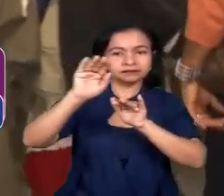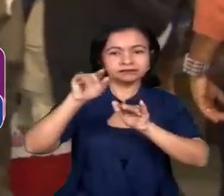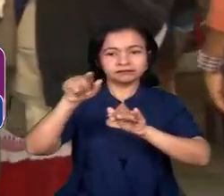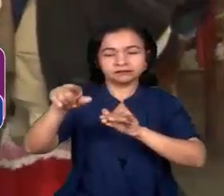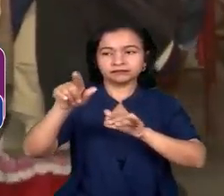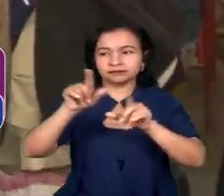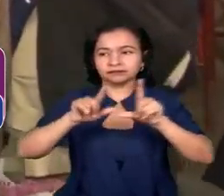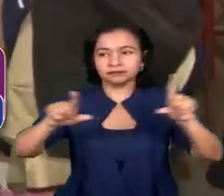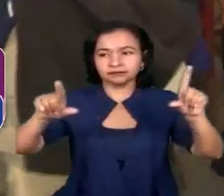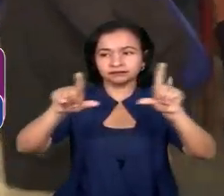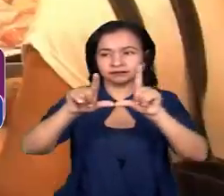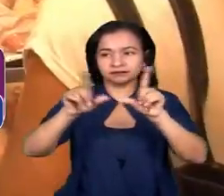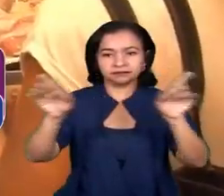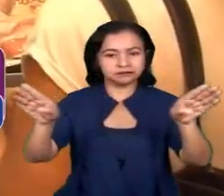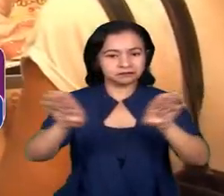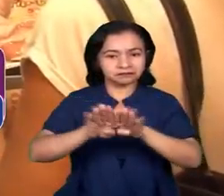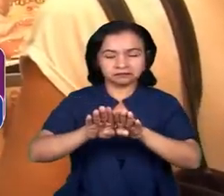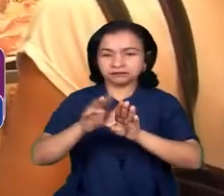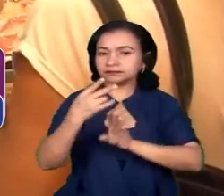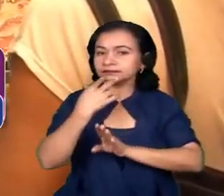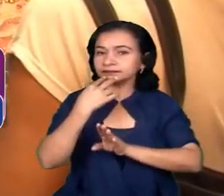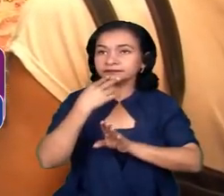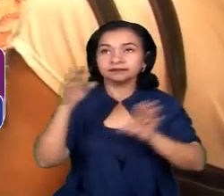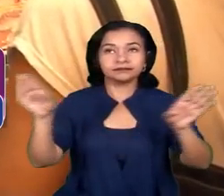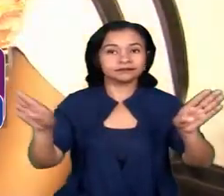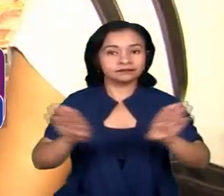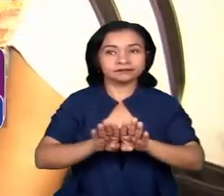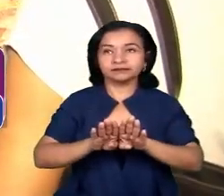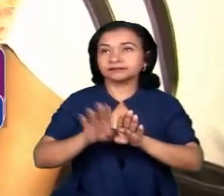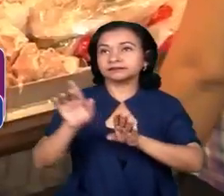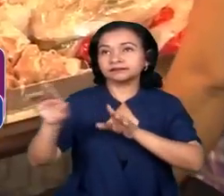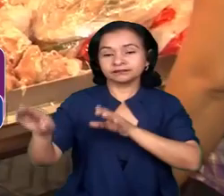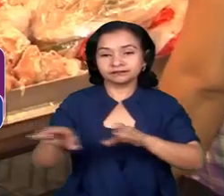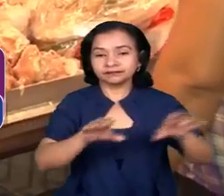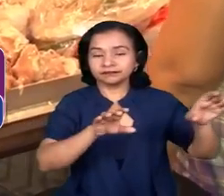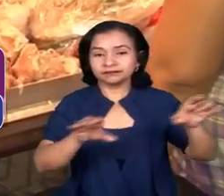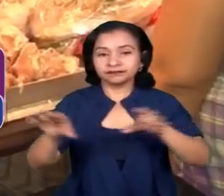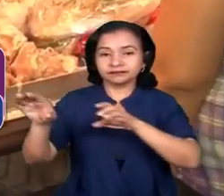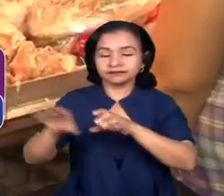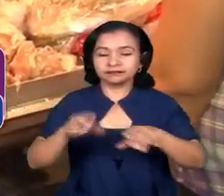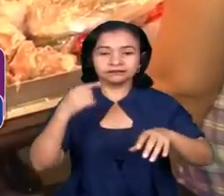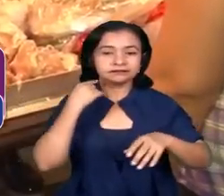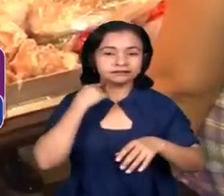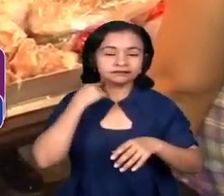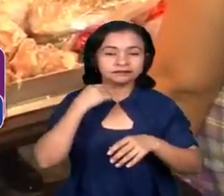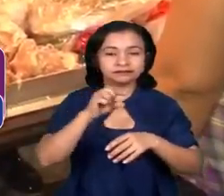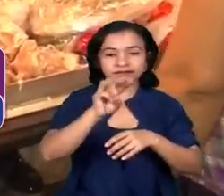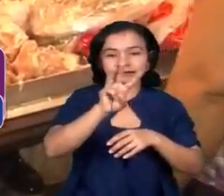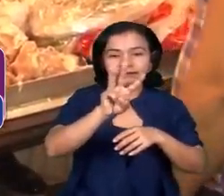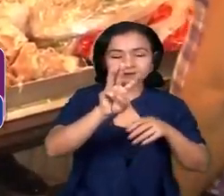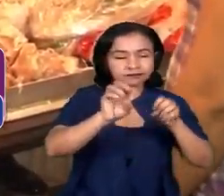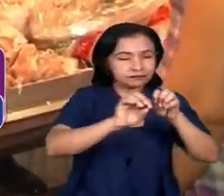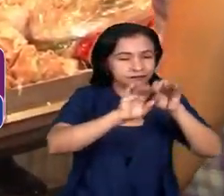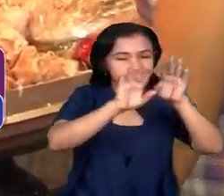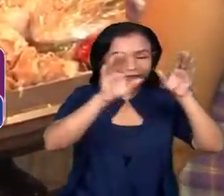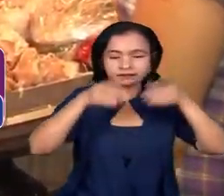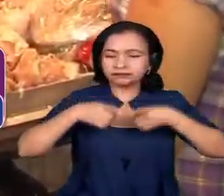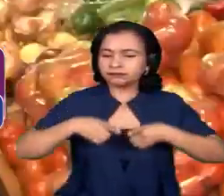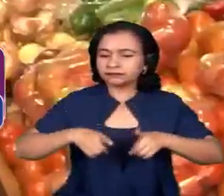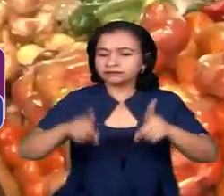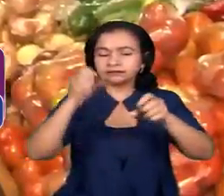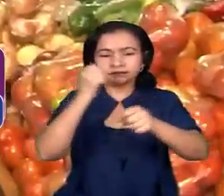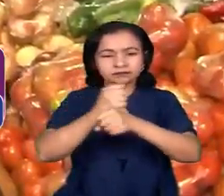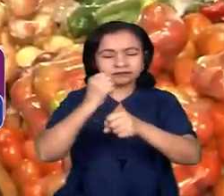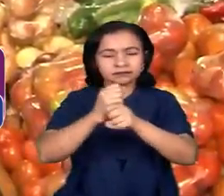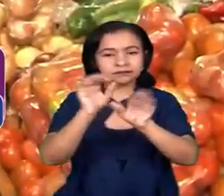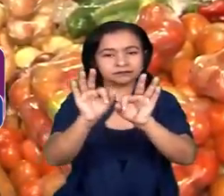comercios. Y que no cierran además. ¿Cómo? Y que no cerramos y que tenemos ahí actividad todo el tiempo, desde las 3 de la mañana. Es un trabajo digno, un trabajo de familia,